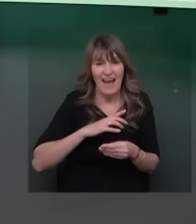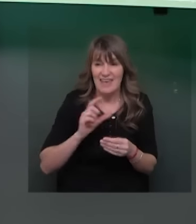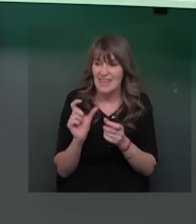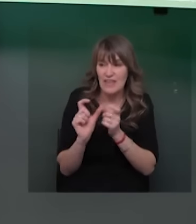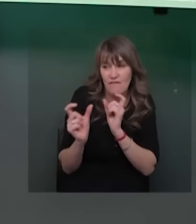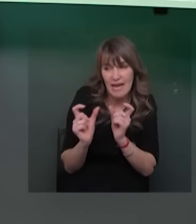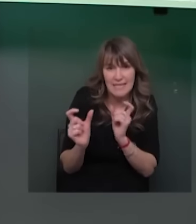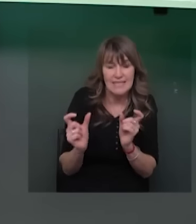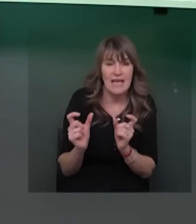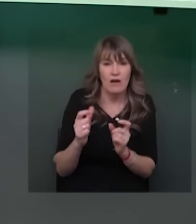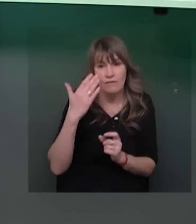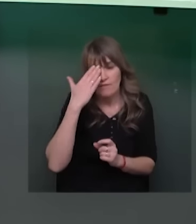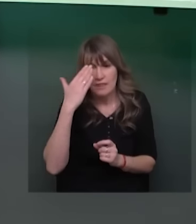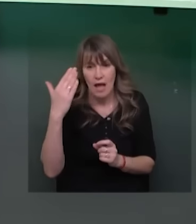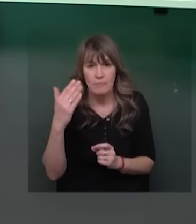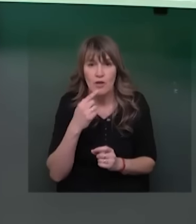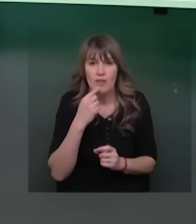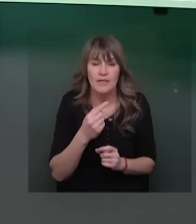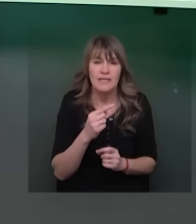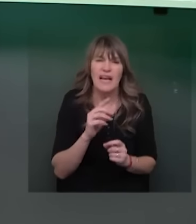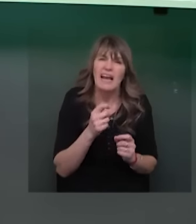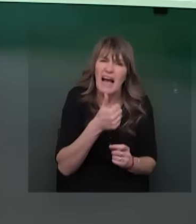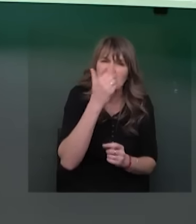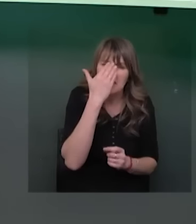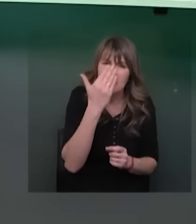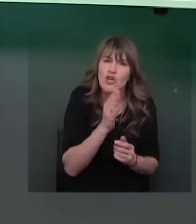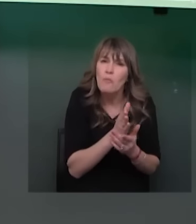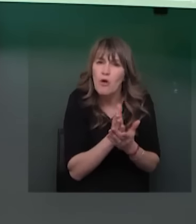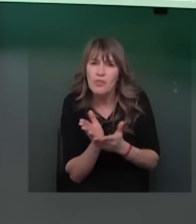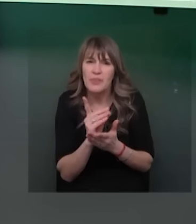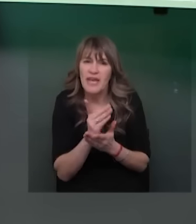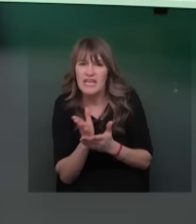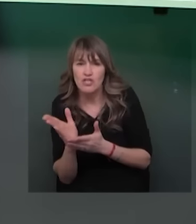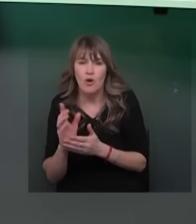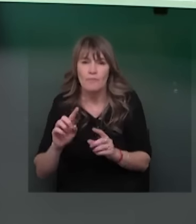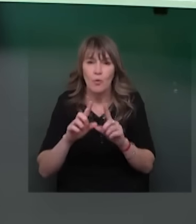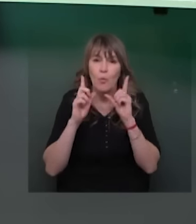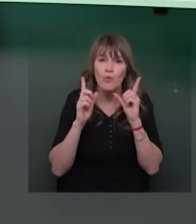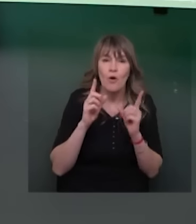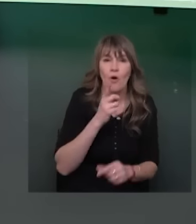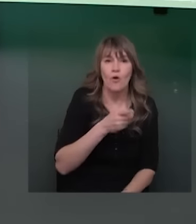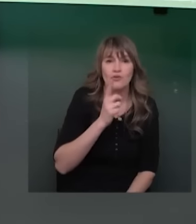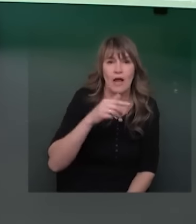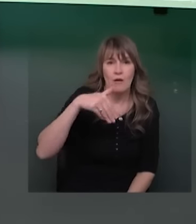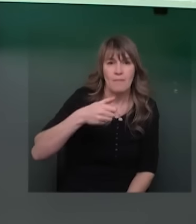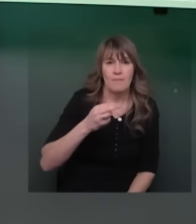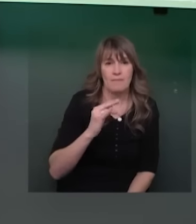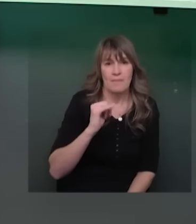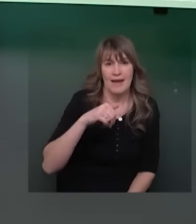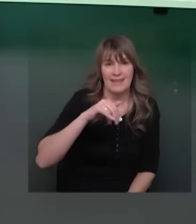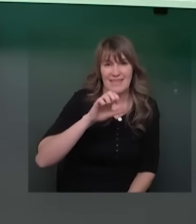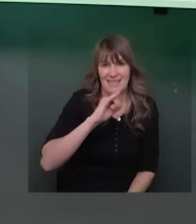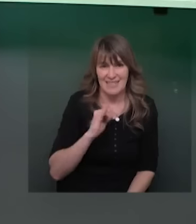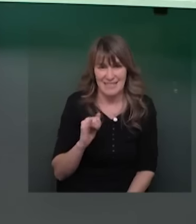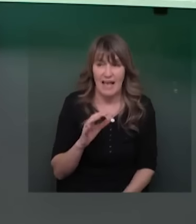frente amplio al que acusa de haberse derech tiene un único precandidato presidencial Gonzalo Martínez que a propósito de esas diferencias con el